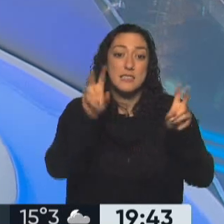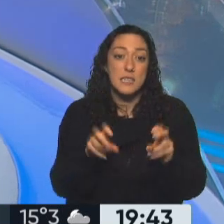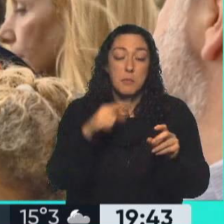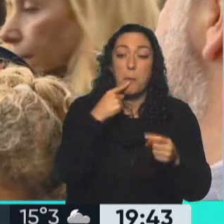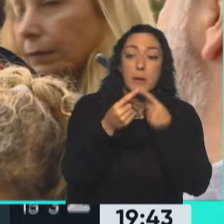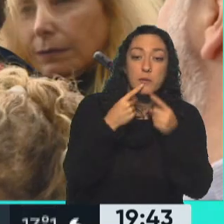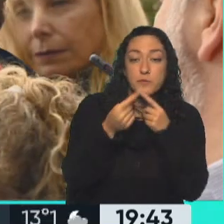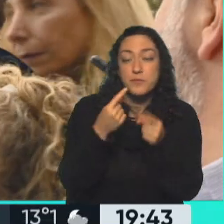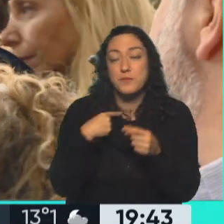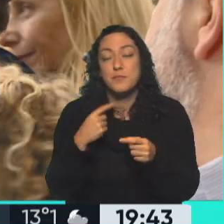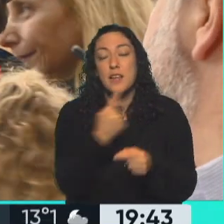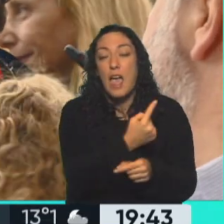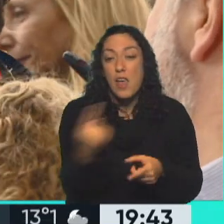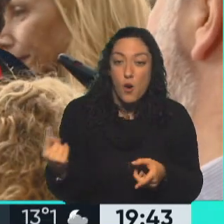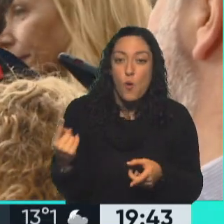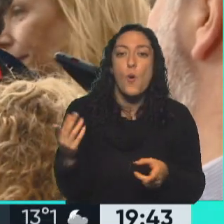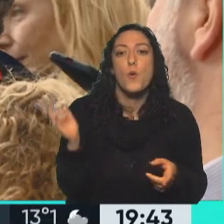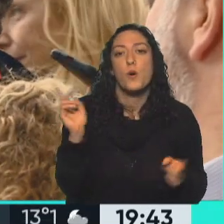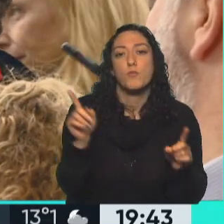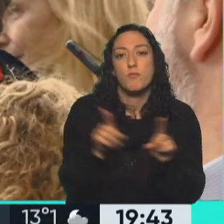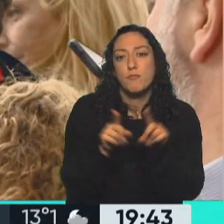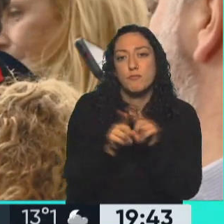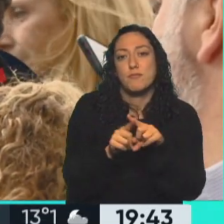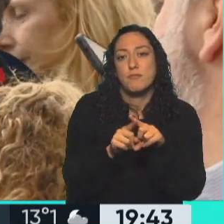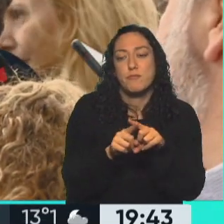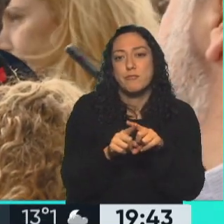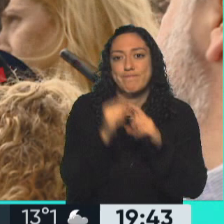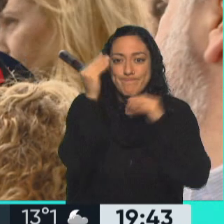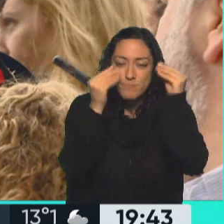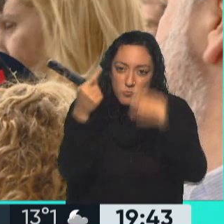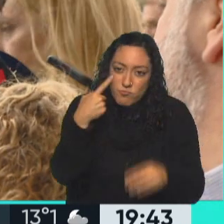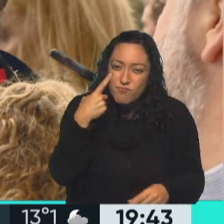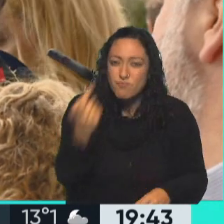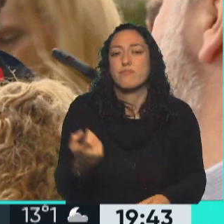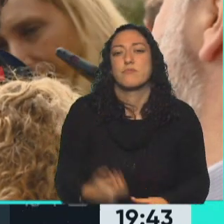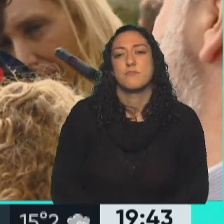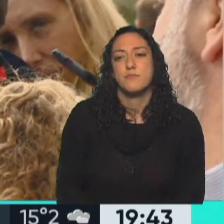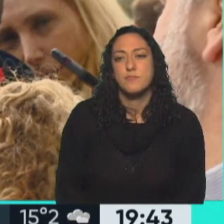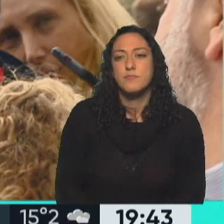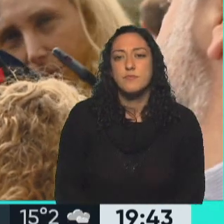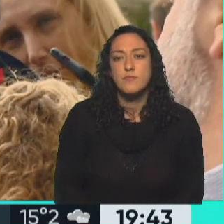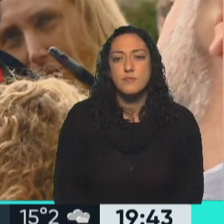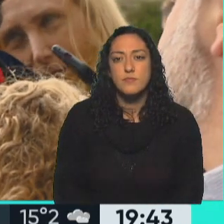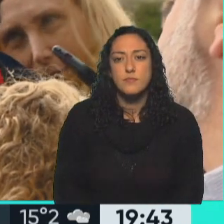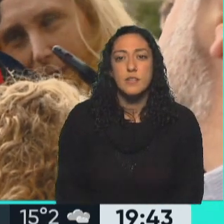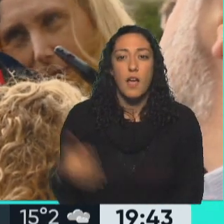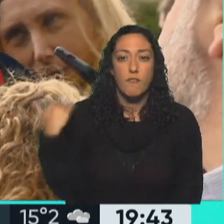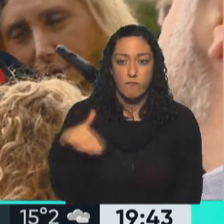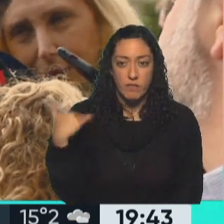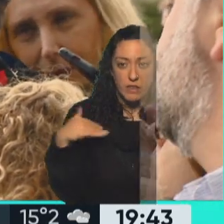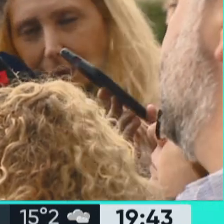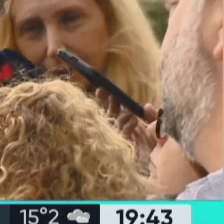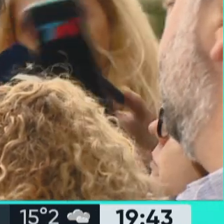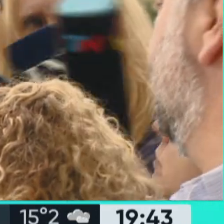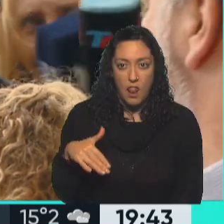la encuesta que mires vas a encontrar la preocupación en la ciudadanía. María Eugenia Vidal,